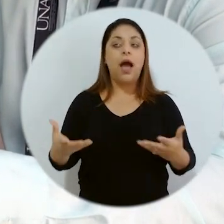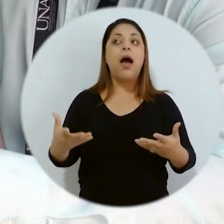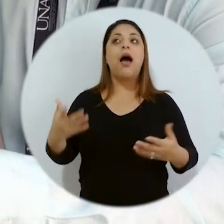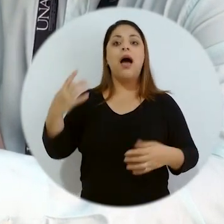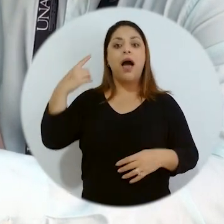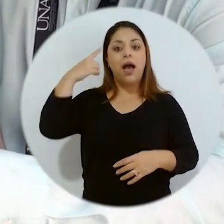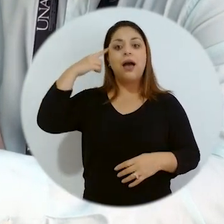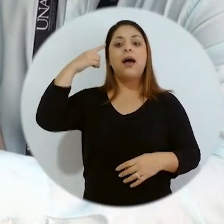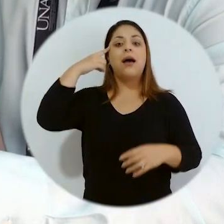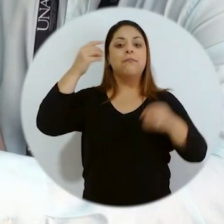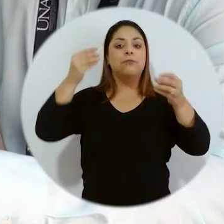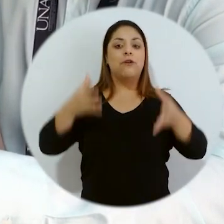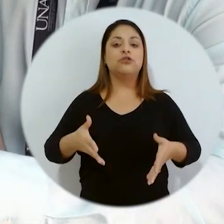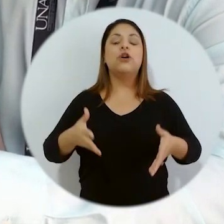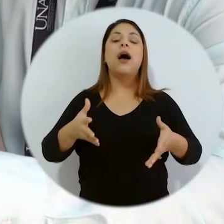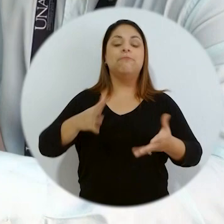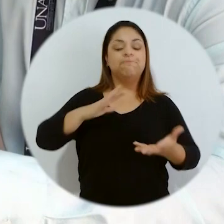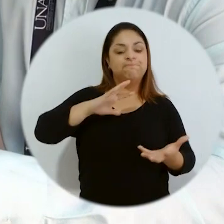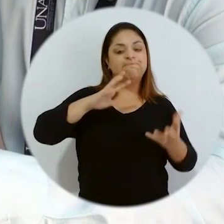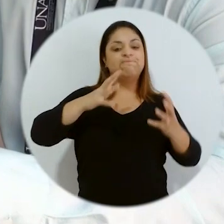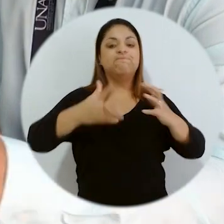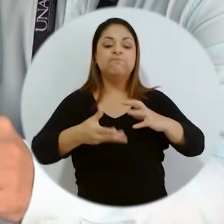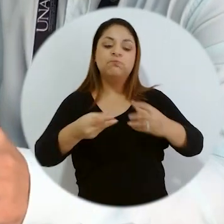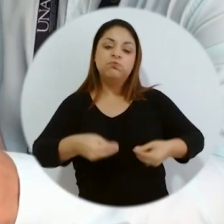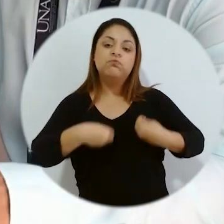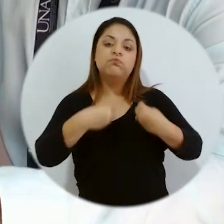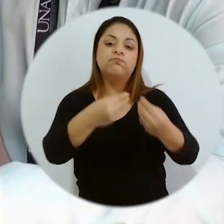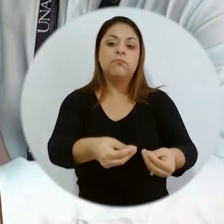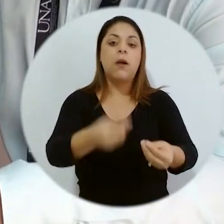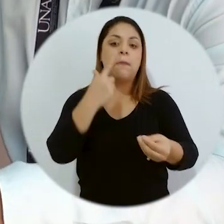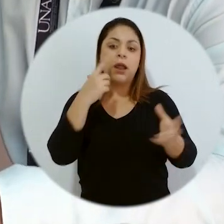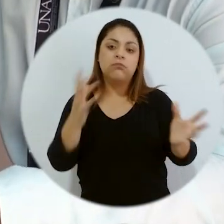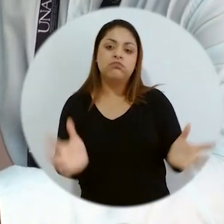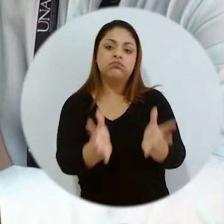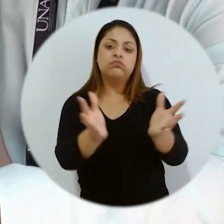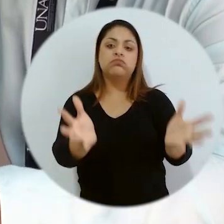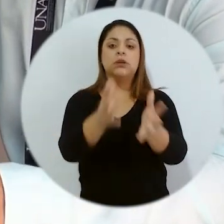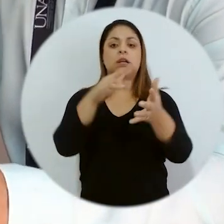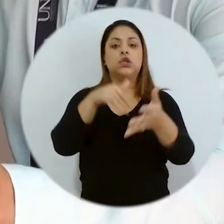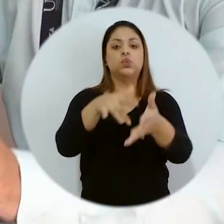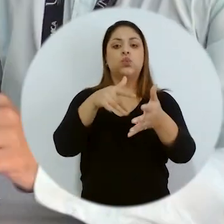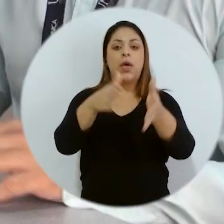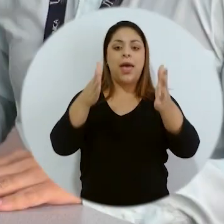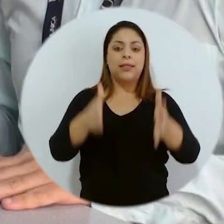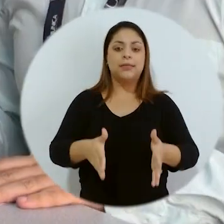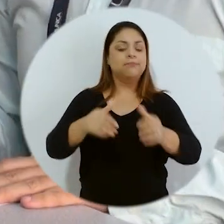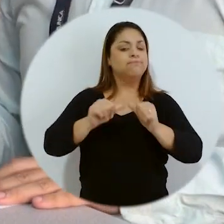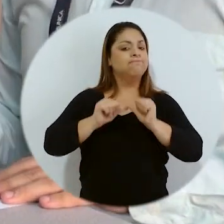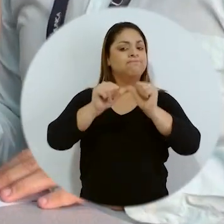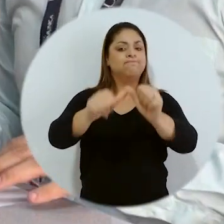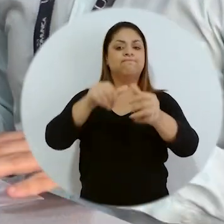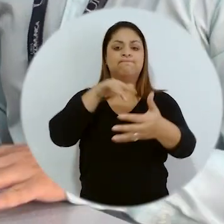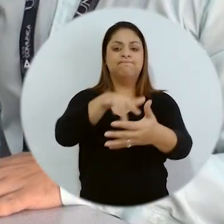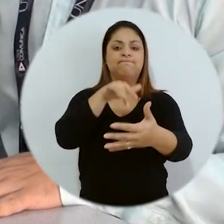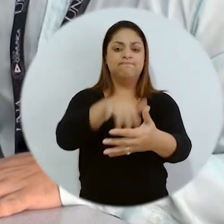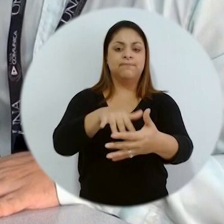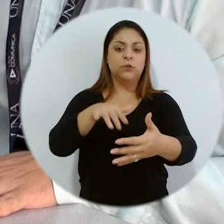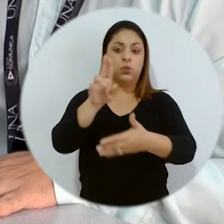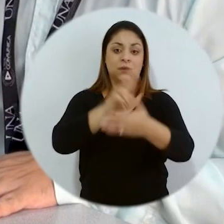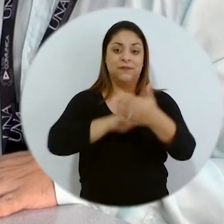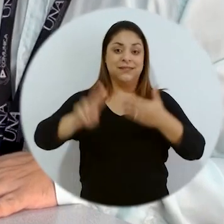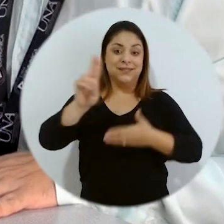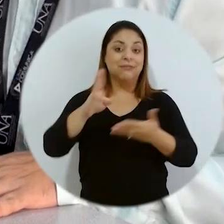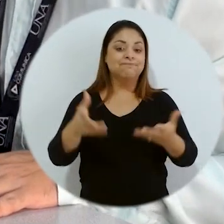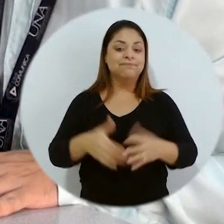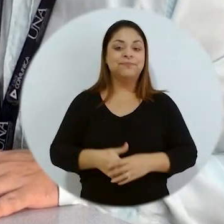transformar esos apoyos para asegurar, ¿verdad?, o promover el desarrollo o el rendimiento académico de la población estudiantil con